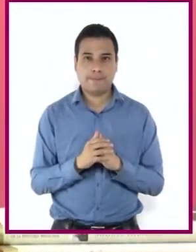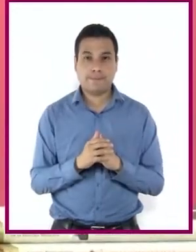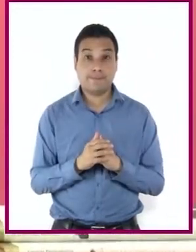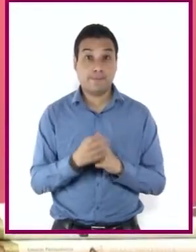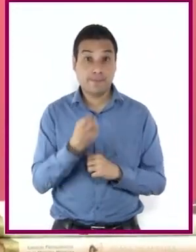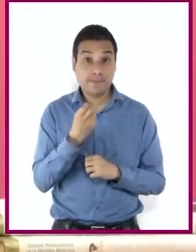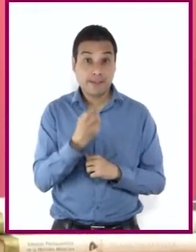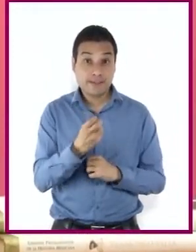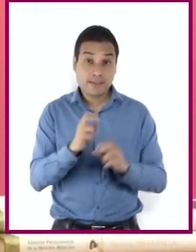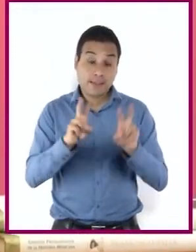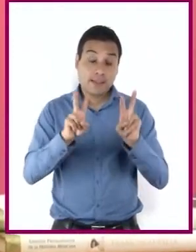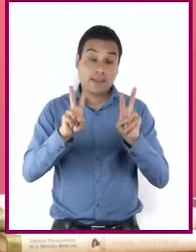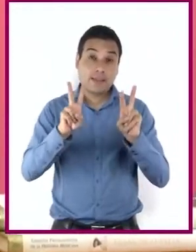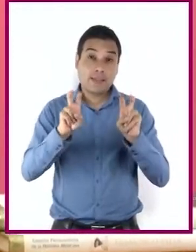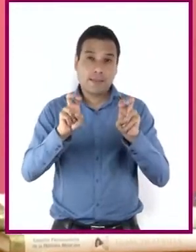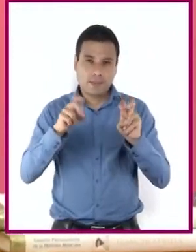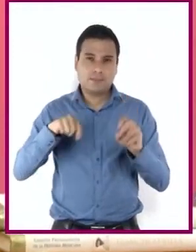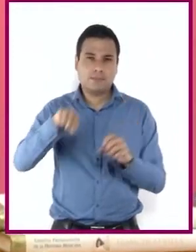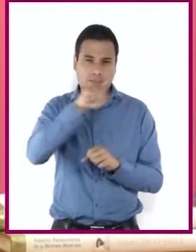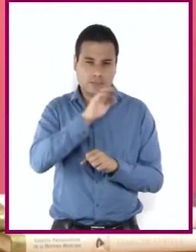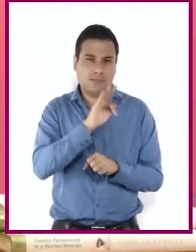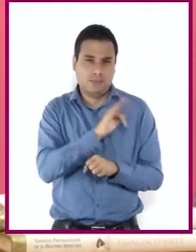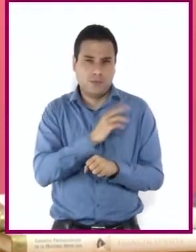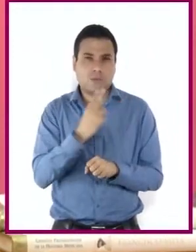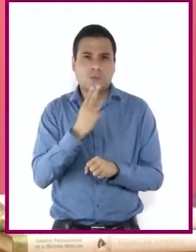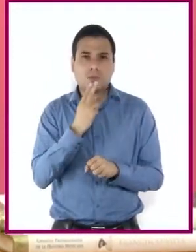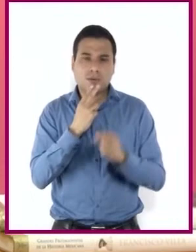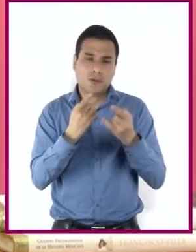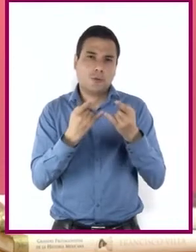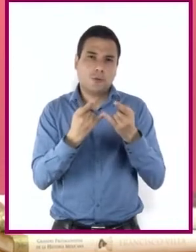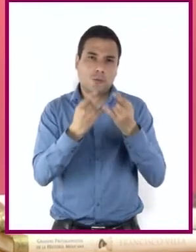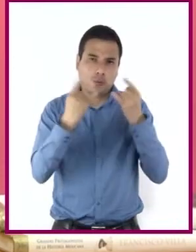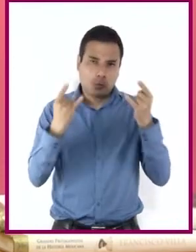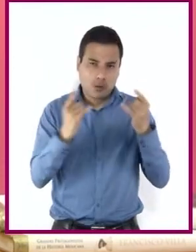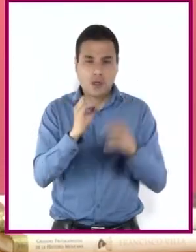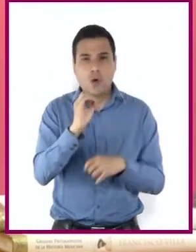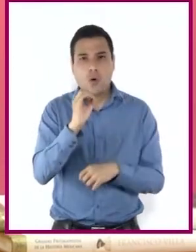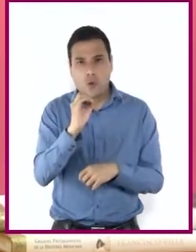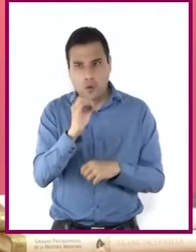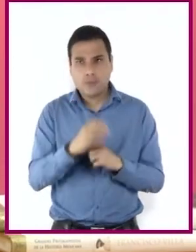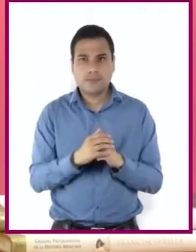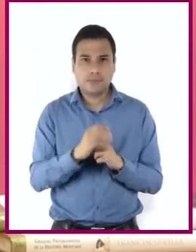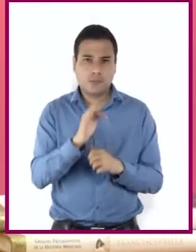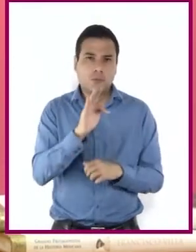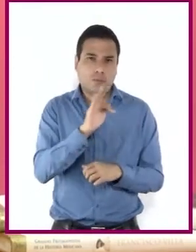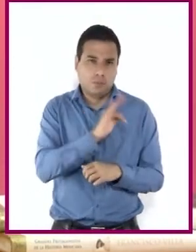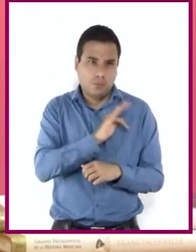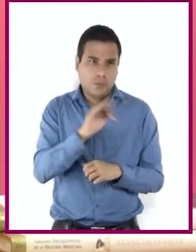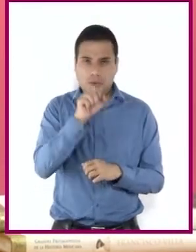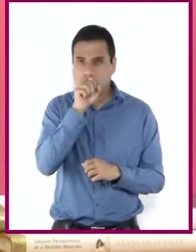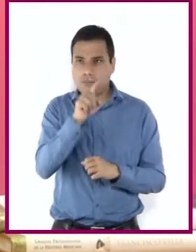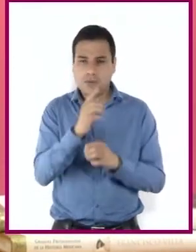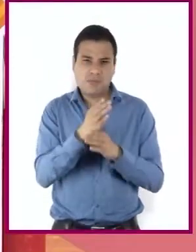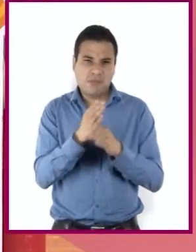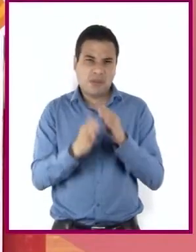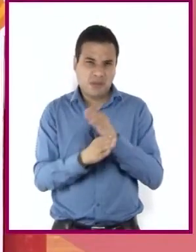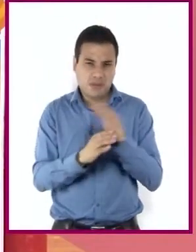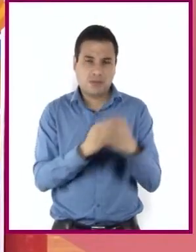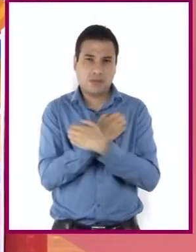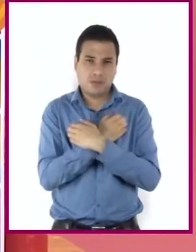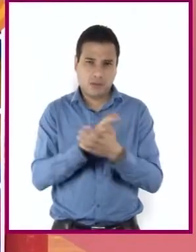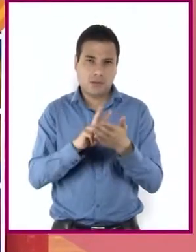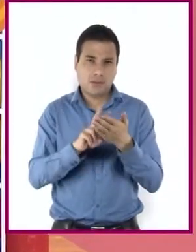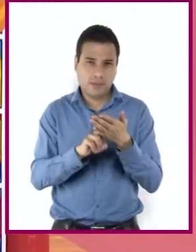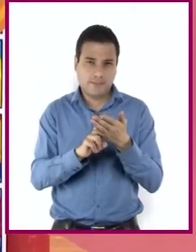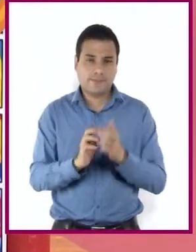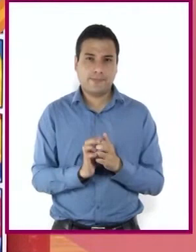tema que podemos retomar en historia, por ejemplo, o que de igual manera pudiéramos analizar en formación cívica y ética. Así como